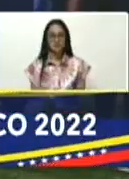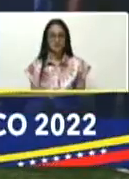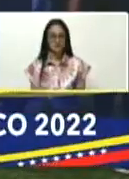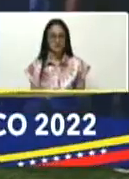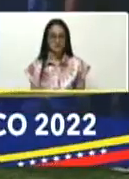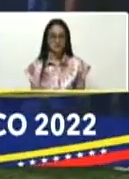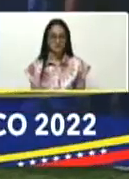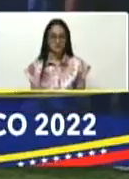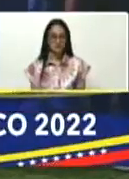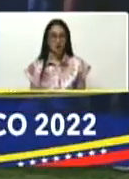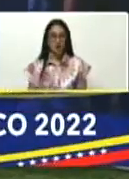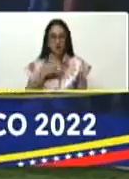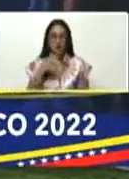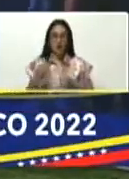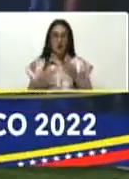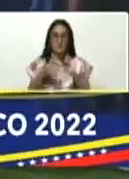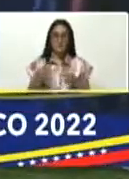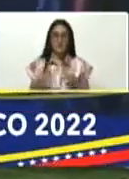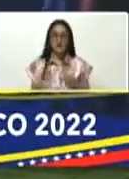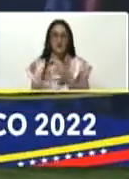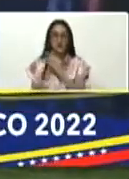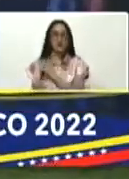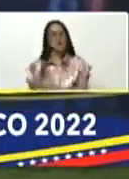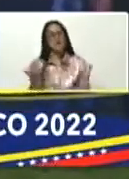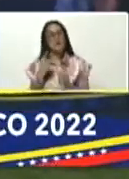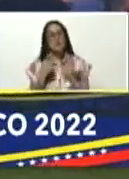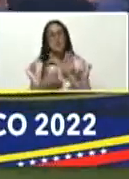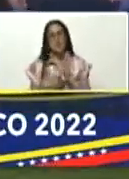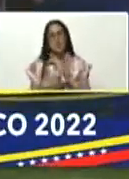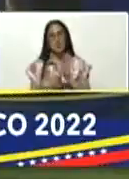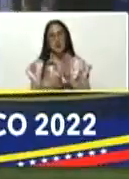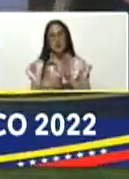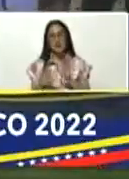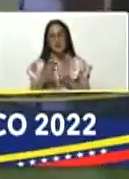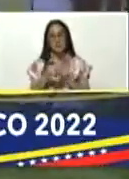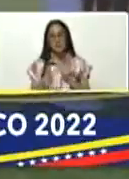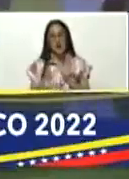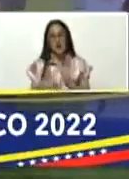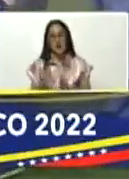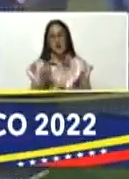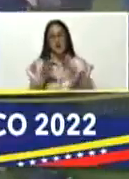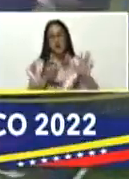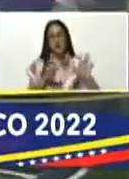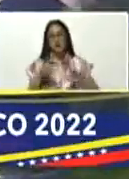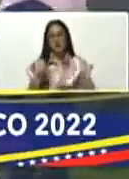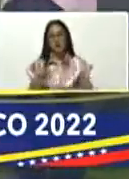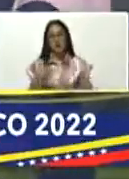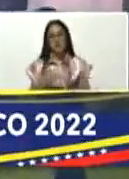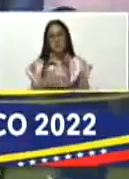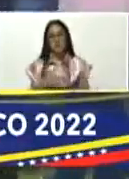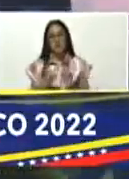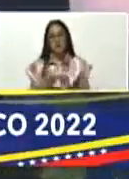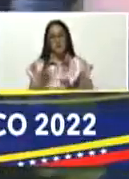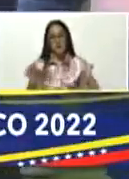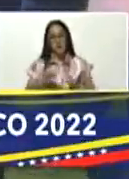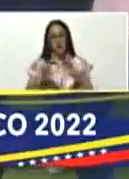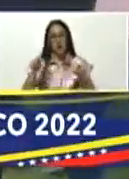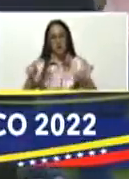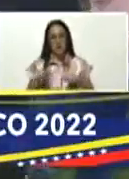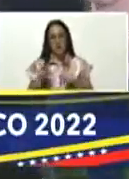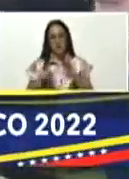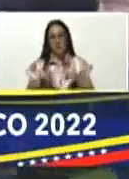importante explicarle que, bueno, esto es una muestra, porque este parque tiene 96.000 metros cuadrados de